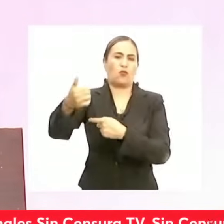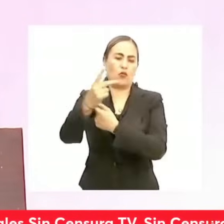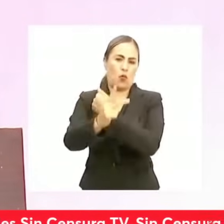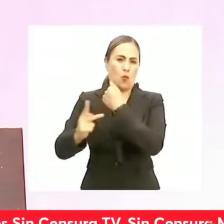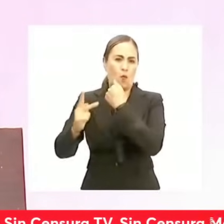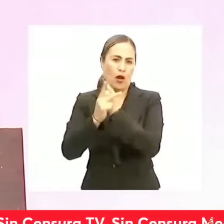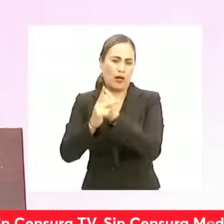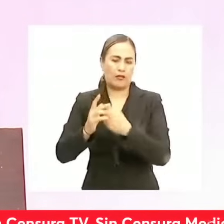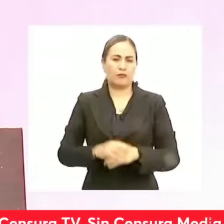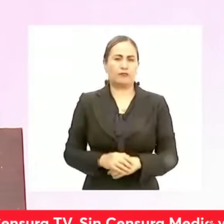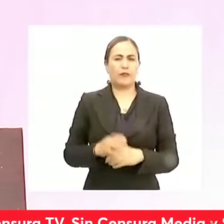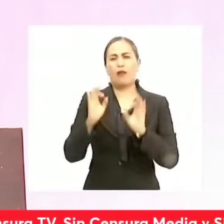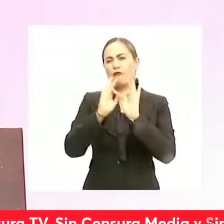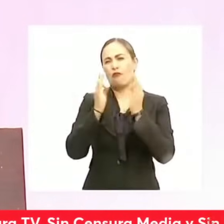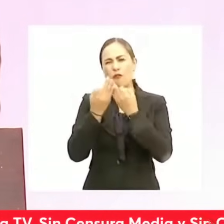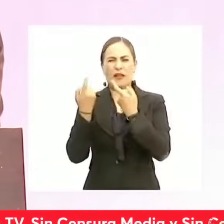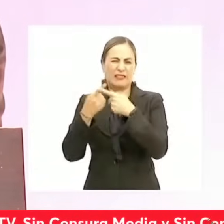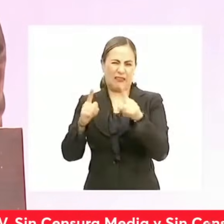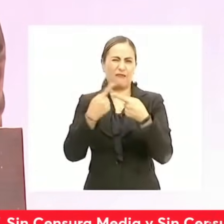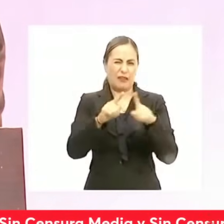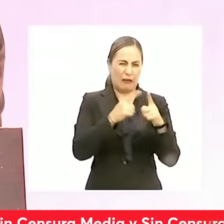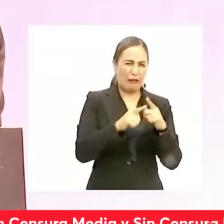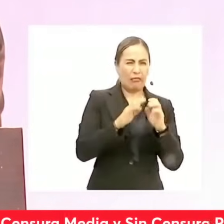Trátese de contratos,